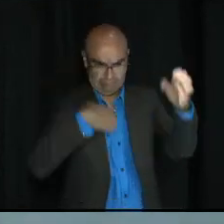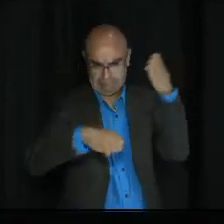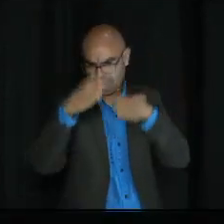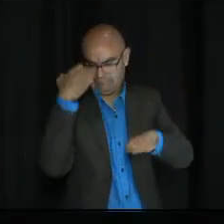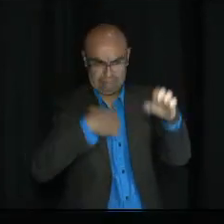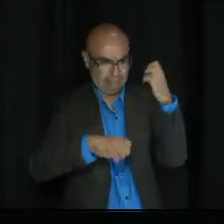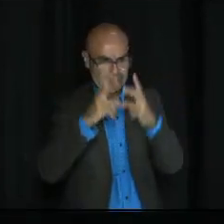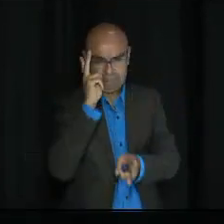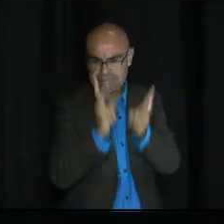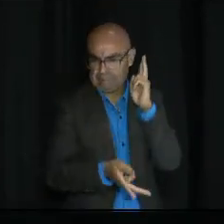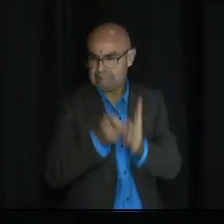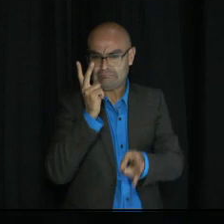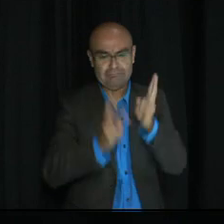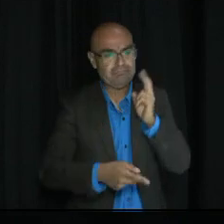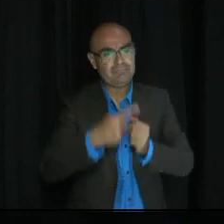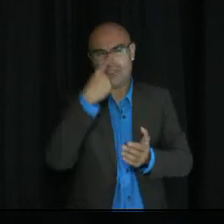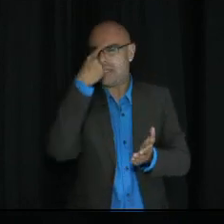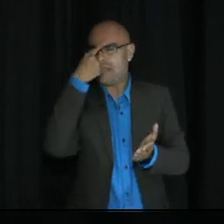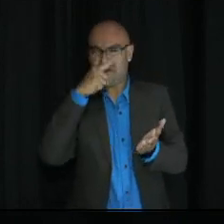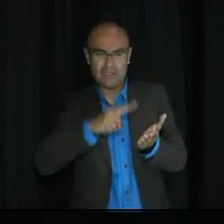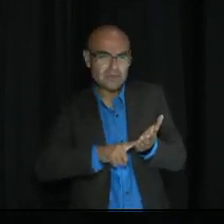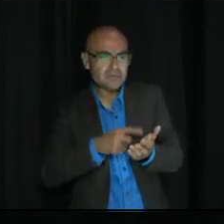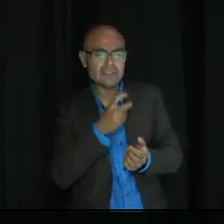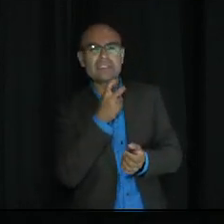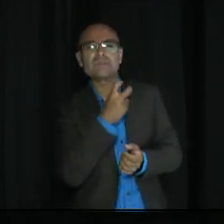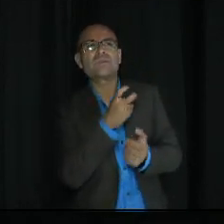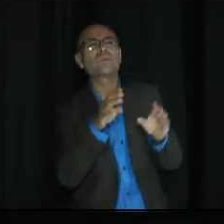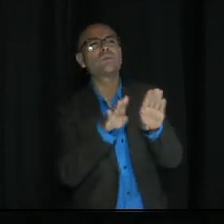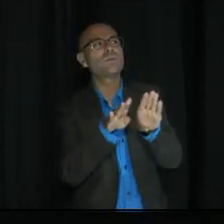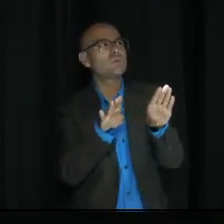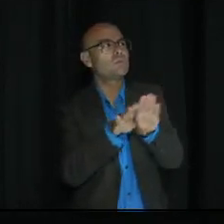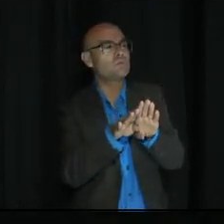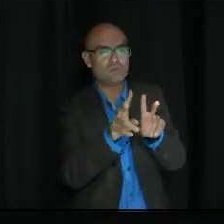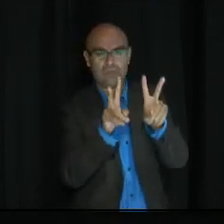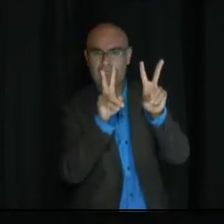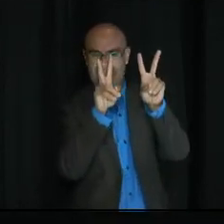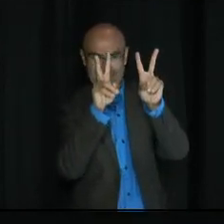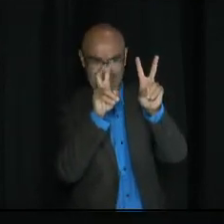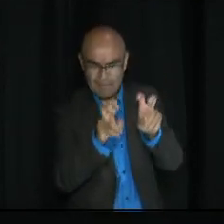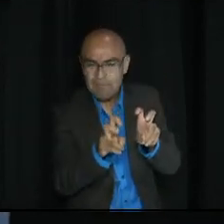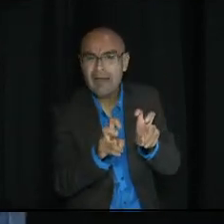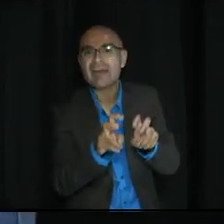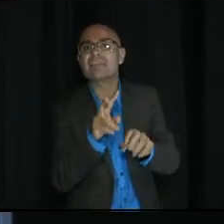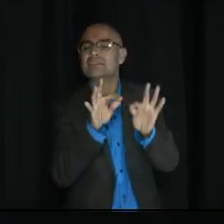Es un conversatorio que creo que nos faltaron muchos temas por abordar.